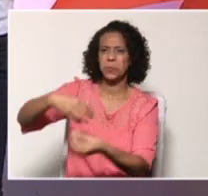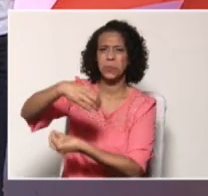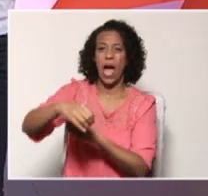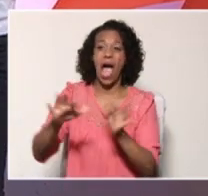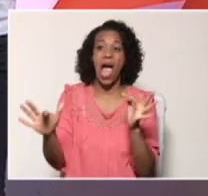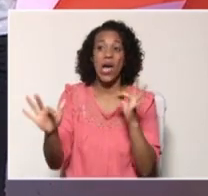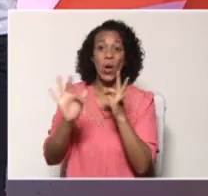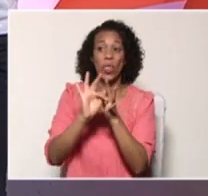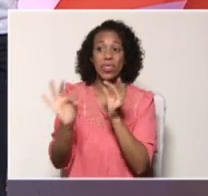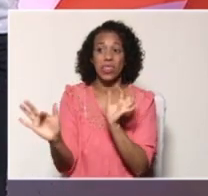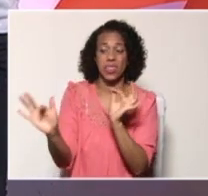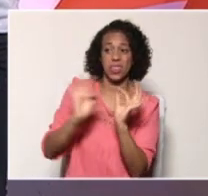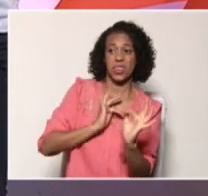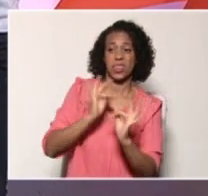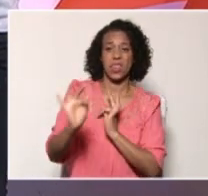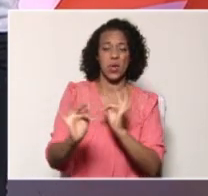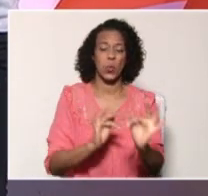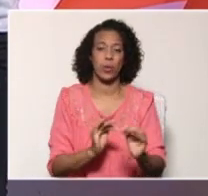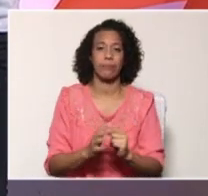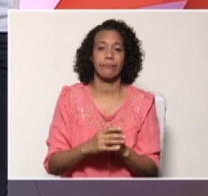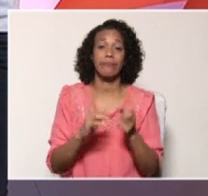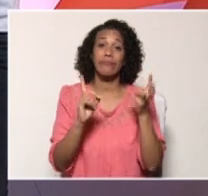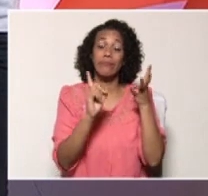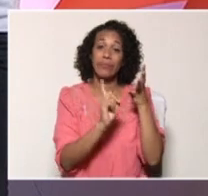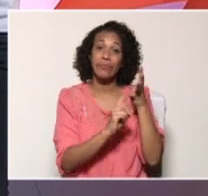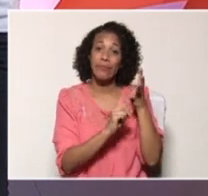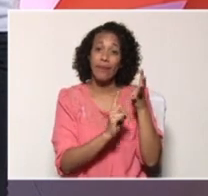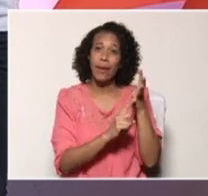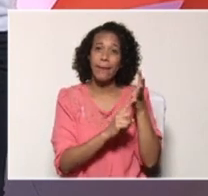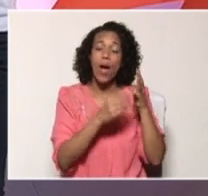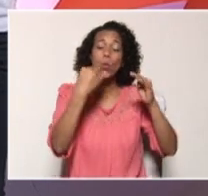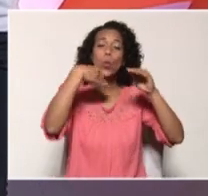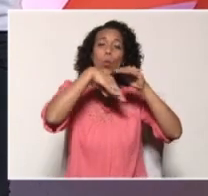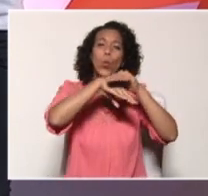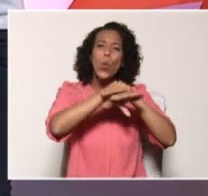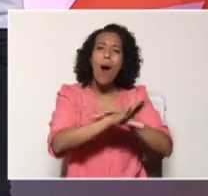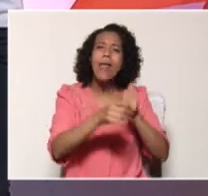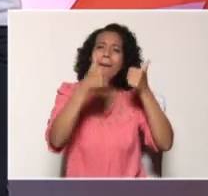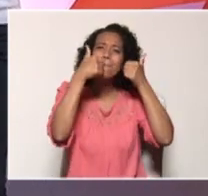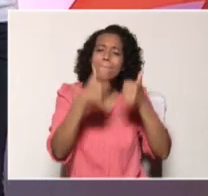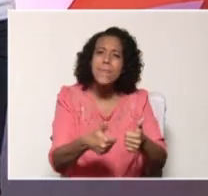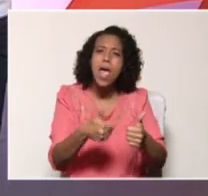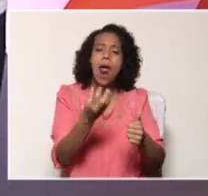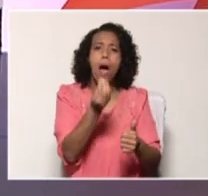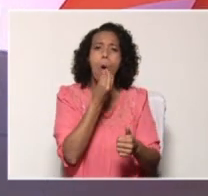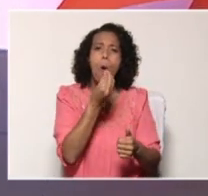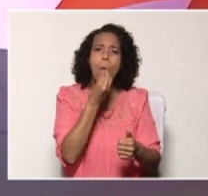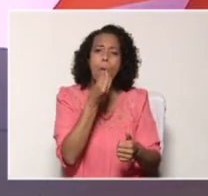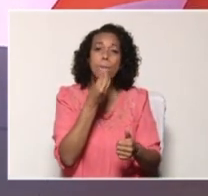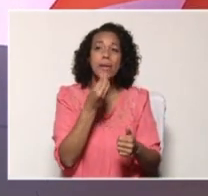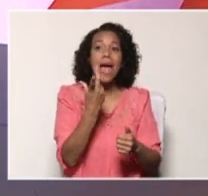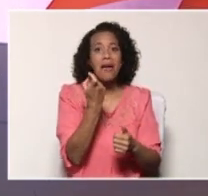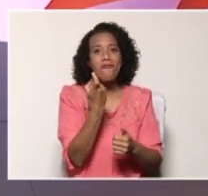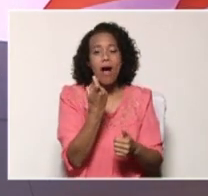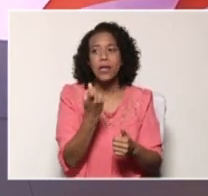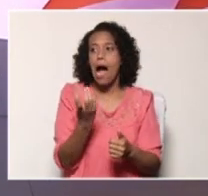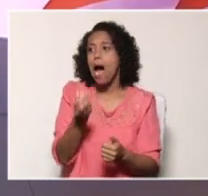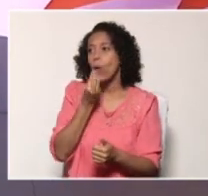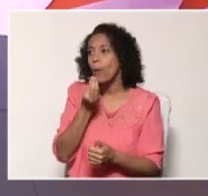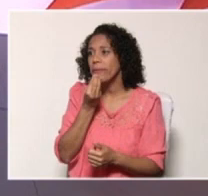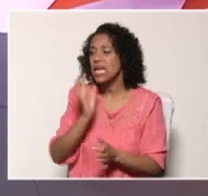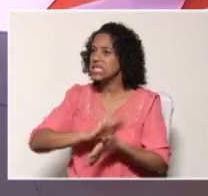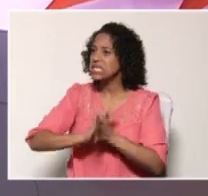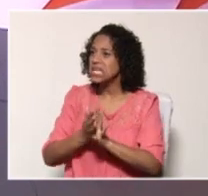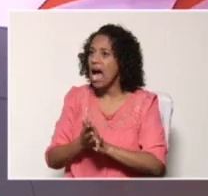en contacto. La siguiente es, guarde bien los alimentos que sobren o